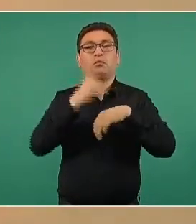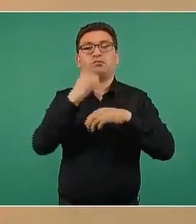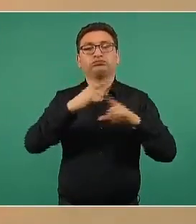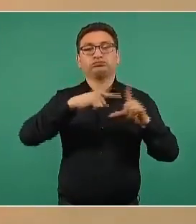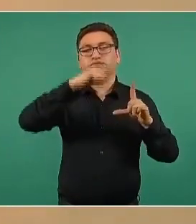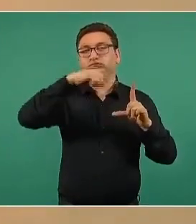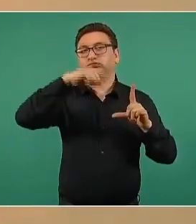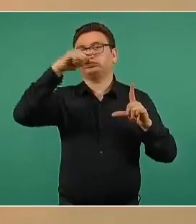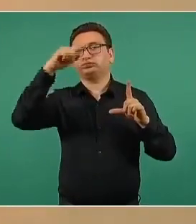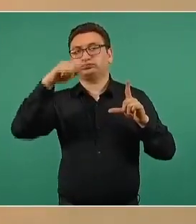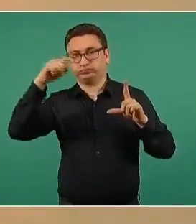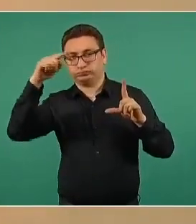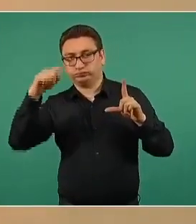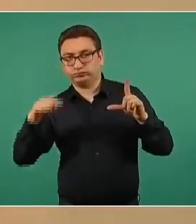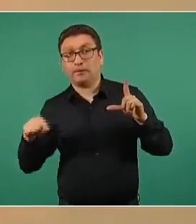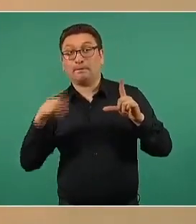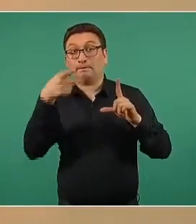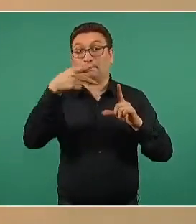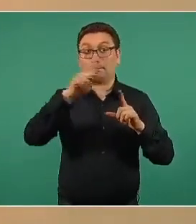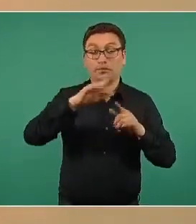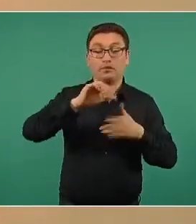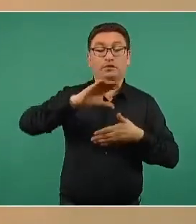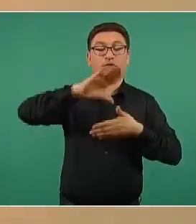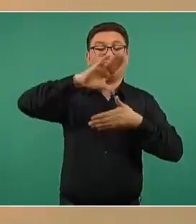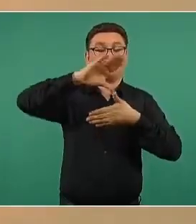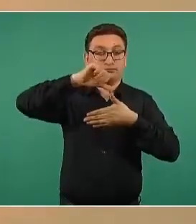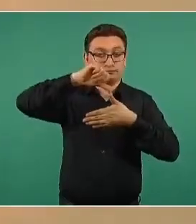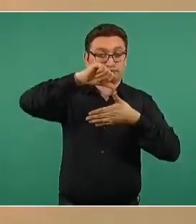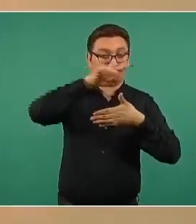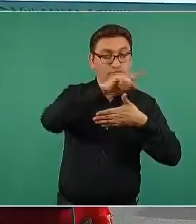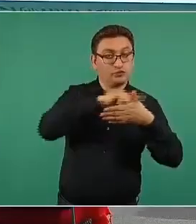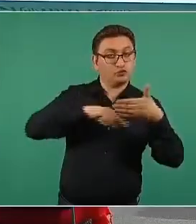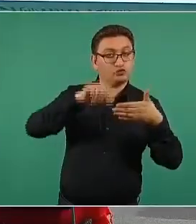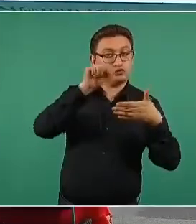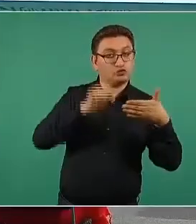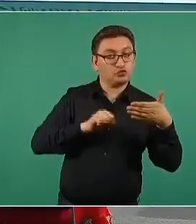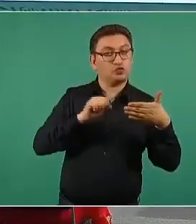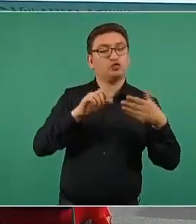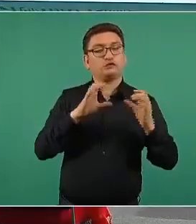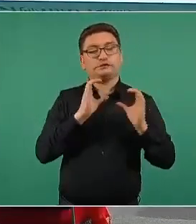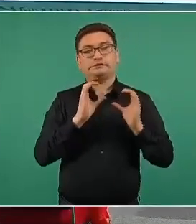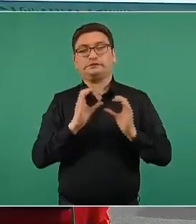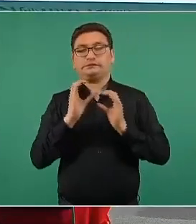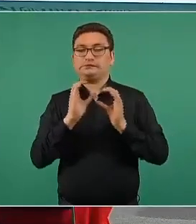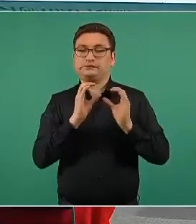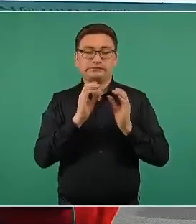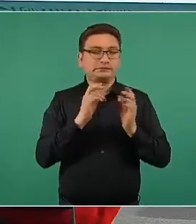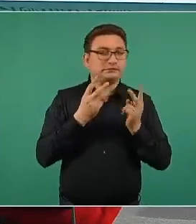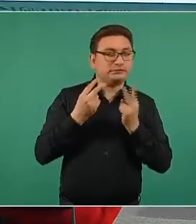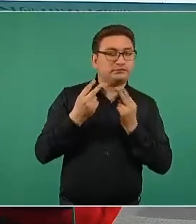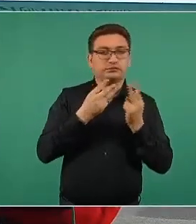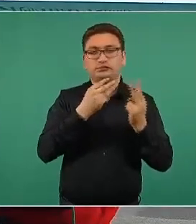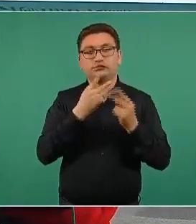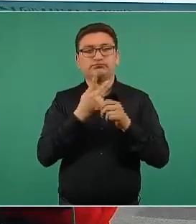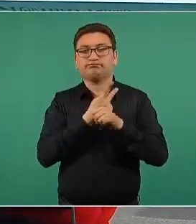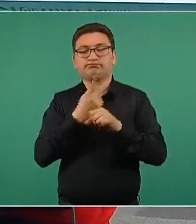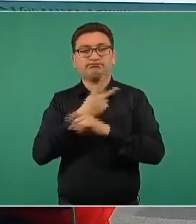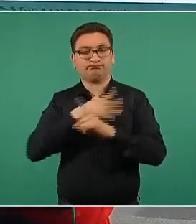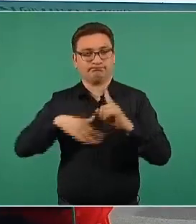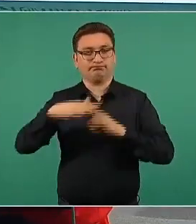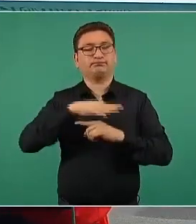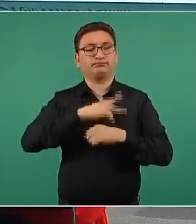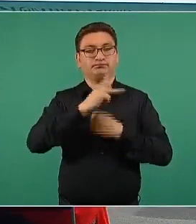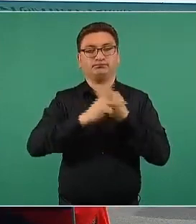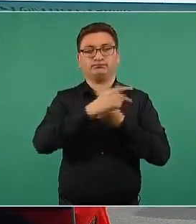en América del Sur en particular visualizamos ese foco que hay que estar siempre pendientes y de lo que pueda estar ocurriendo en los